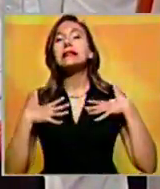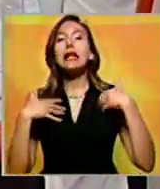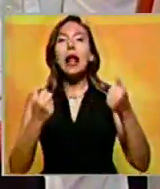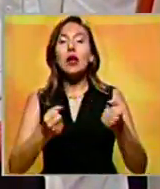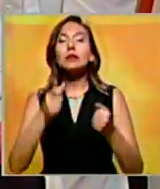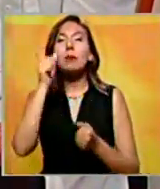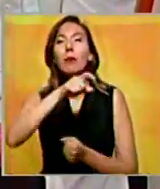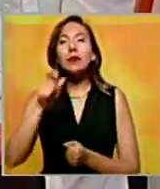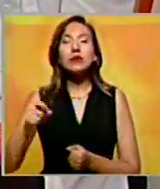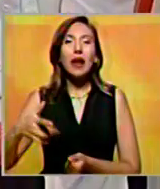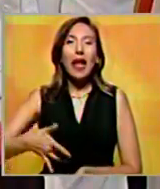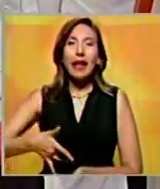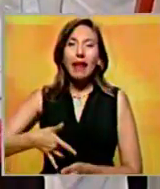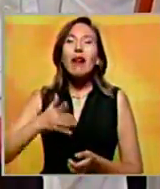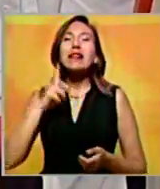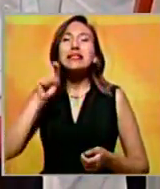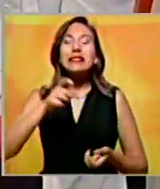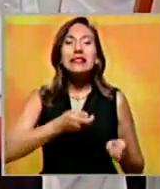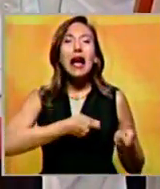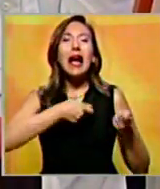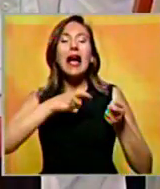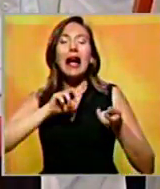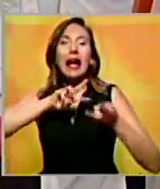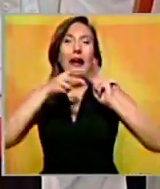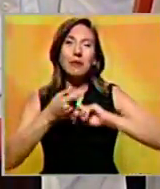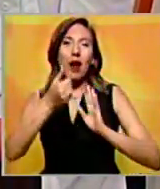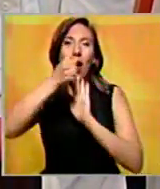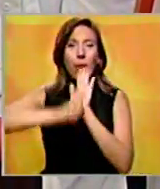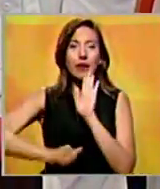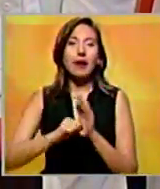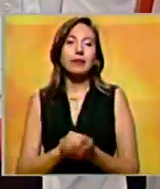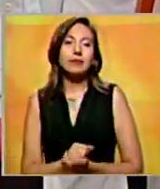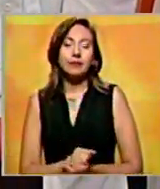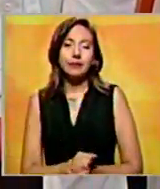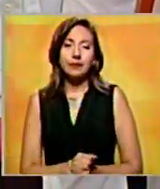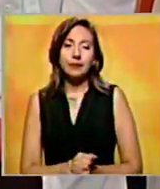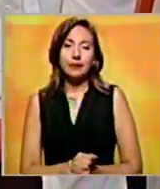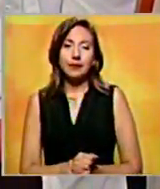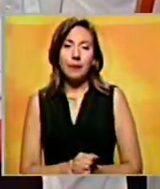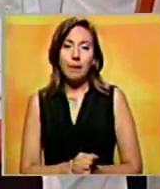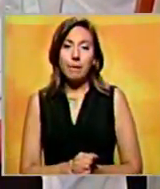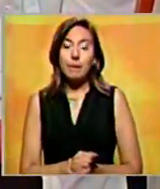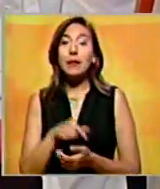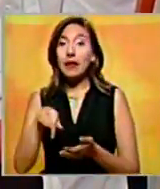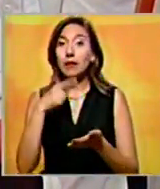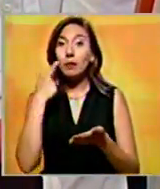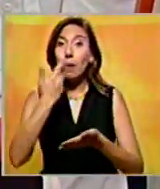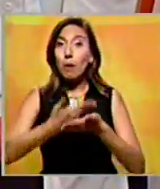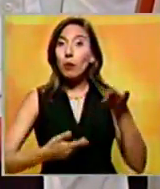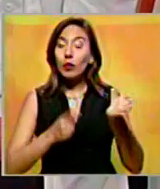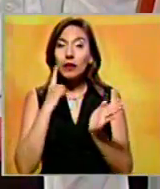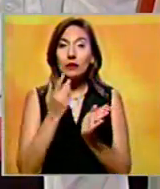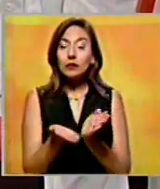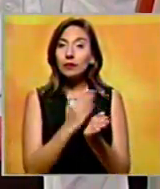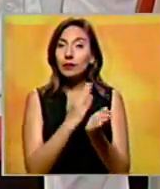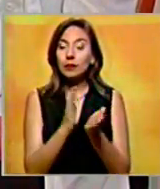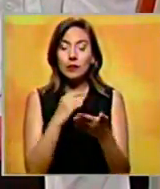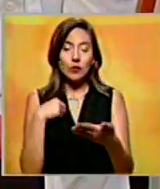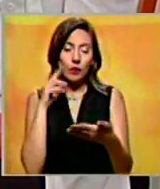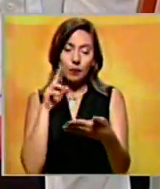los pacientes que necesitan un trasplante. Doctor Pedro Rivas, a mi lado, además que esta publicación editorial, doctor, que ya la he